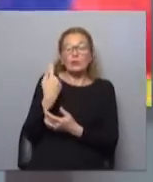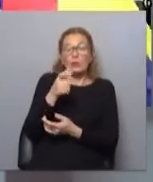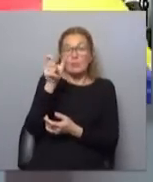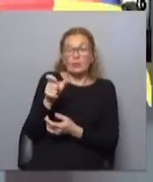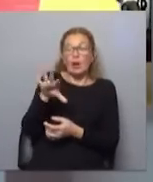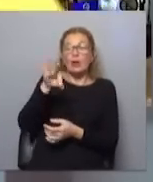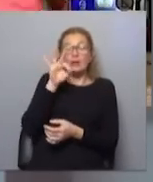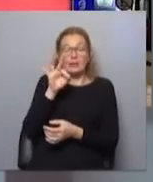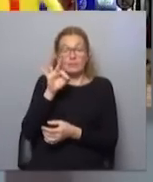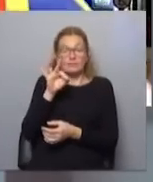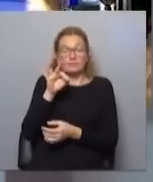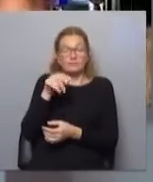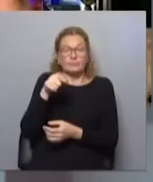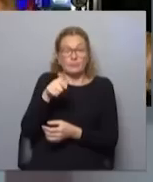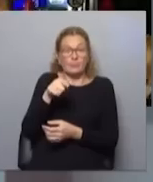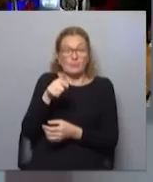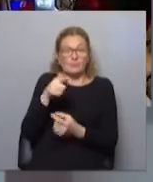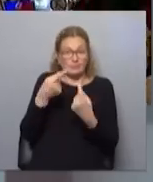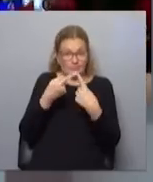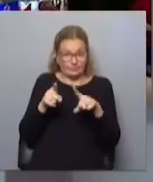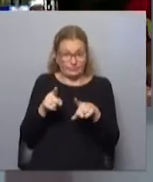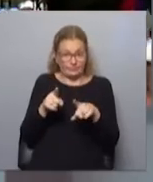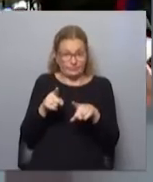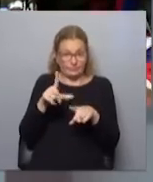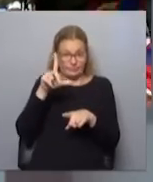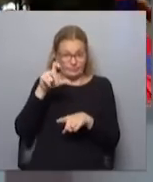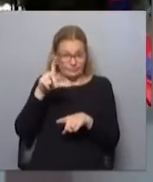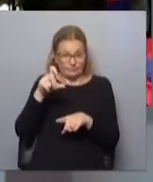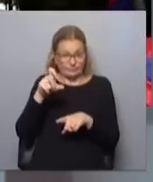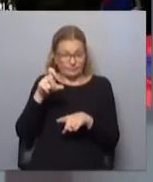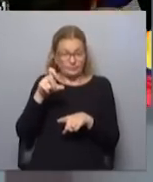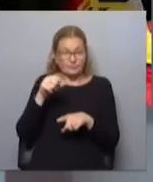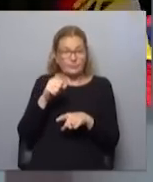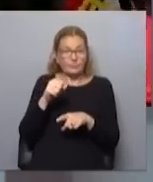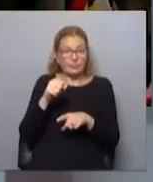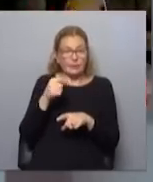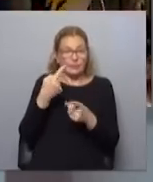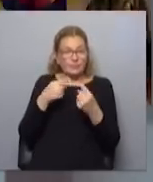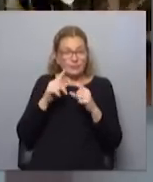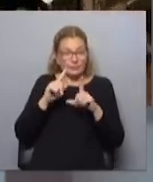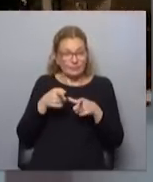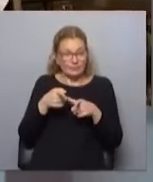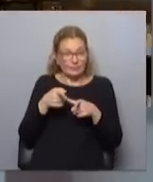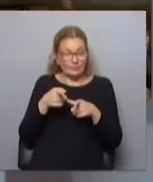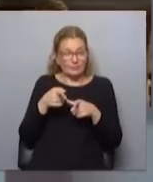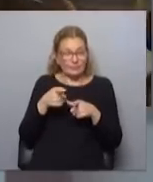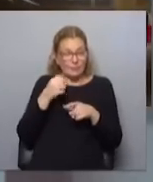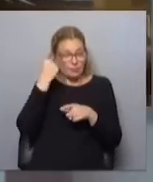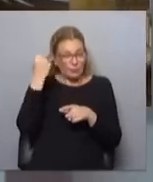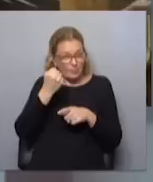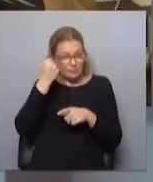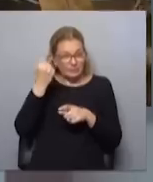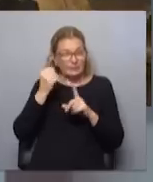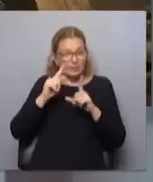elija y para eso marcamos diferencias eso es lógico pero también y fundamentalmente